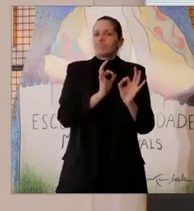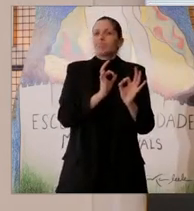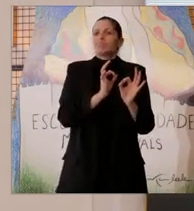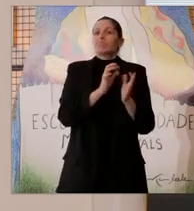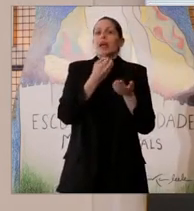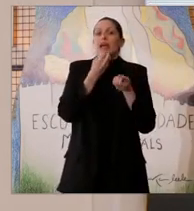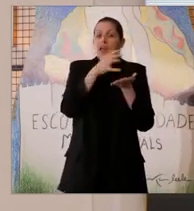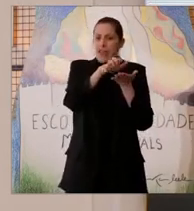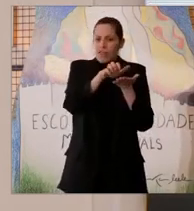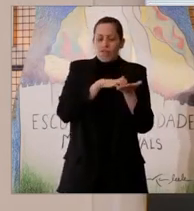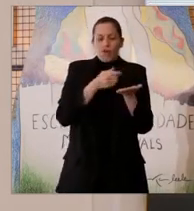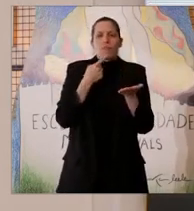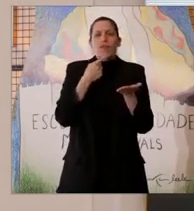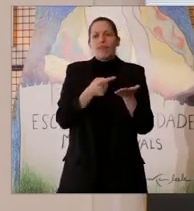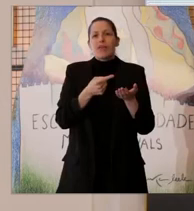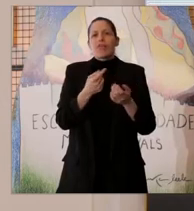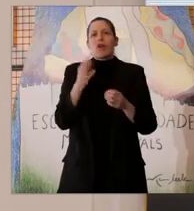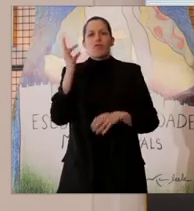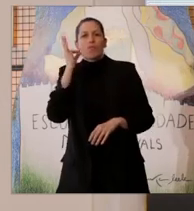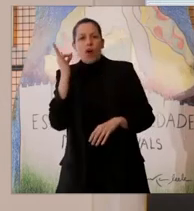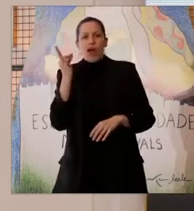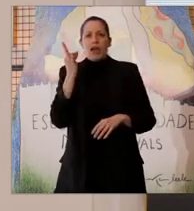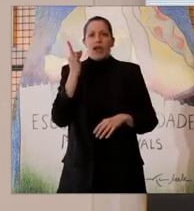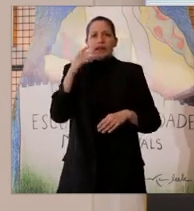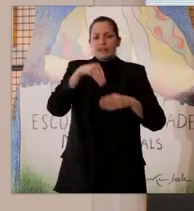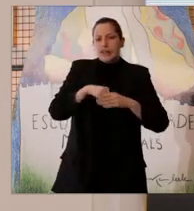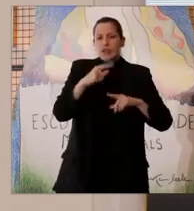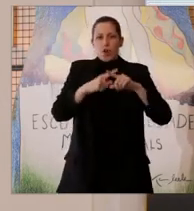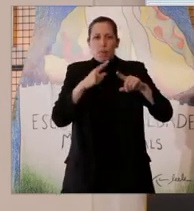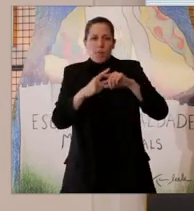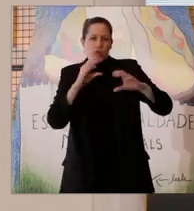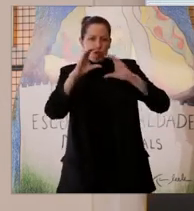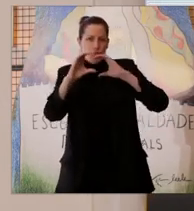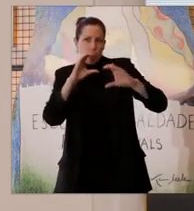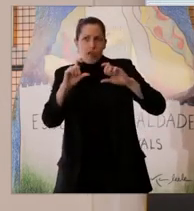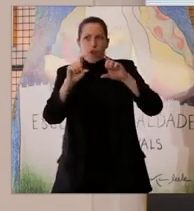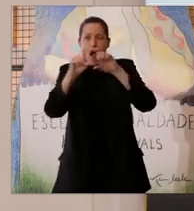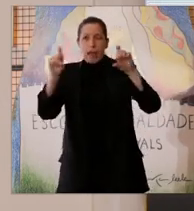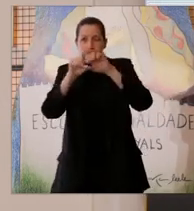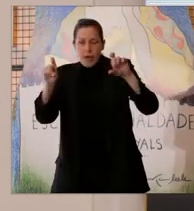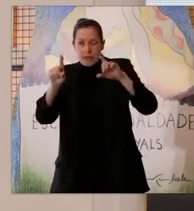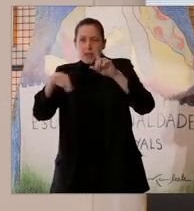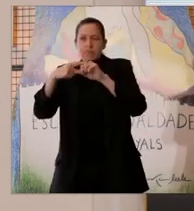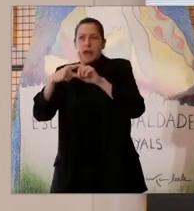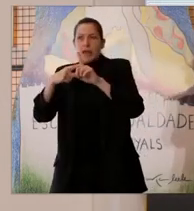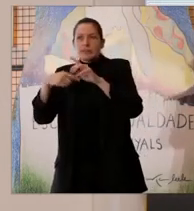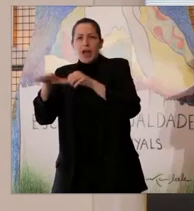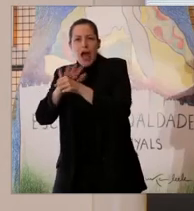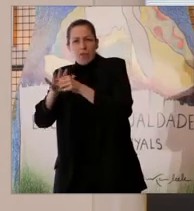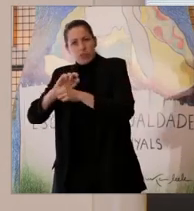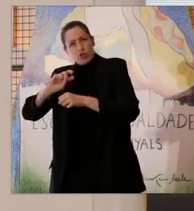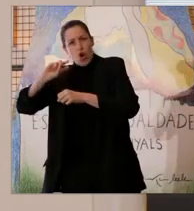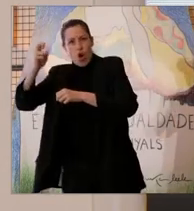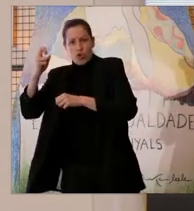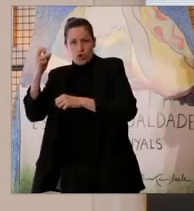la invisibilidad de las mujeres con poder en medios de comunicación en empresas y no sé en qué otro ámbito y hubo dos cuestiones que a mí me llamaron muchísimo